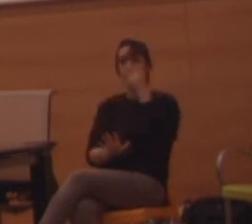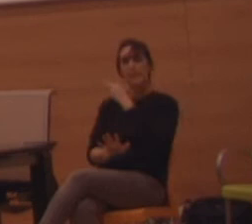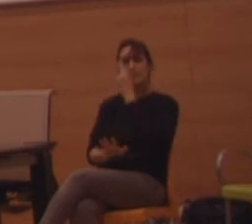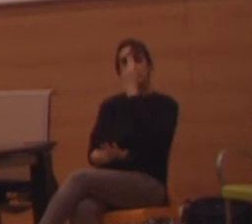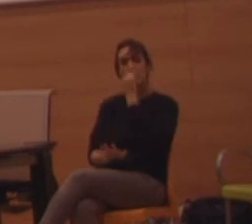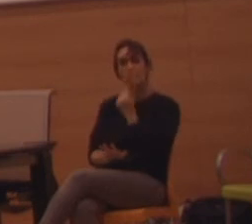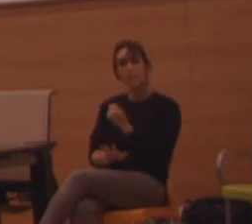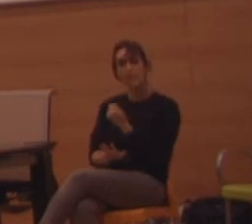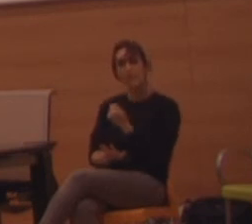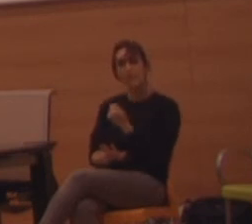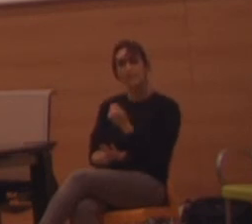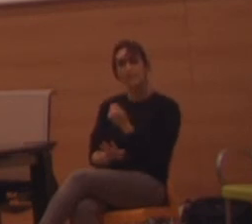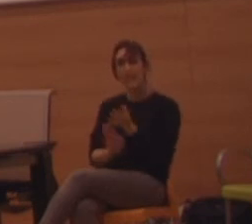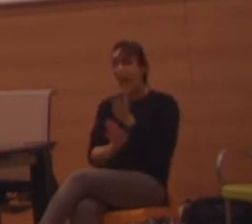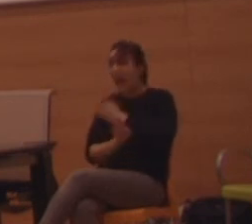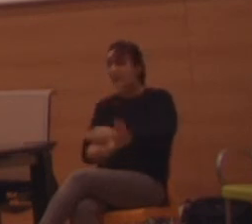un pie que iba a ser amputado,